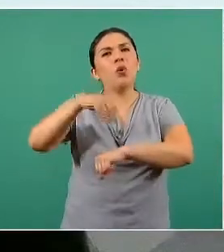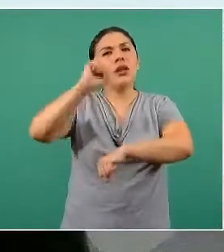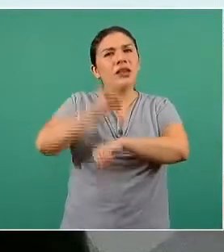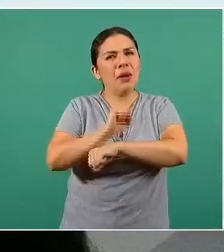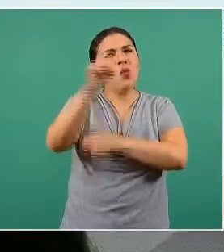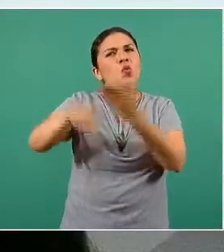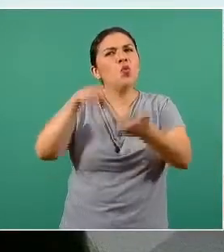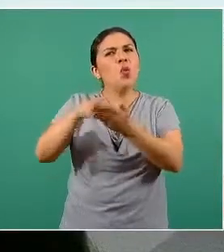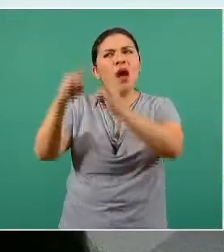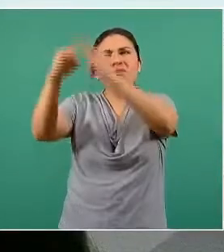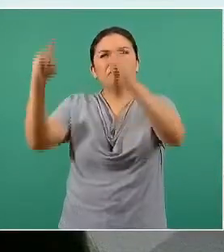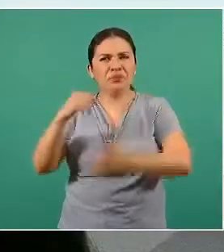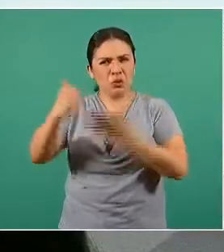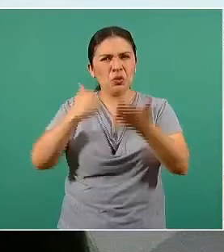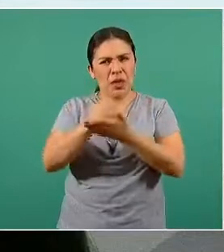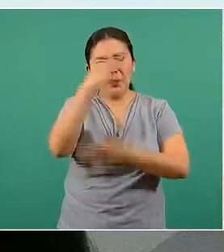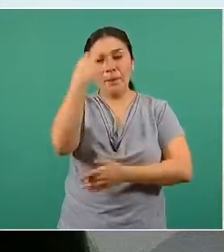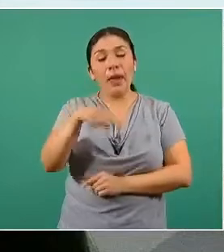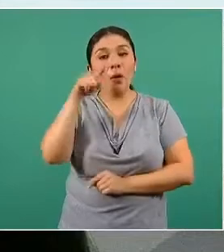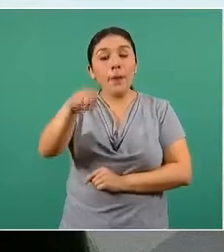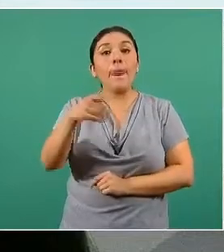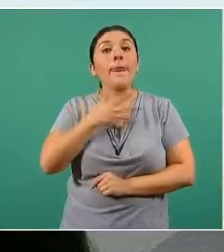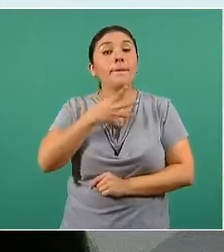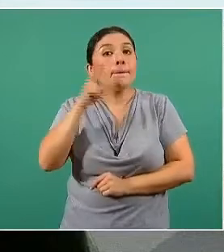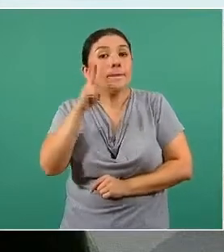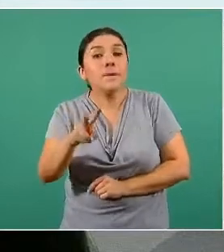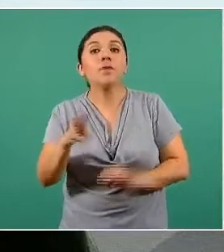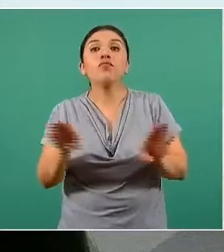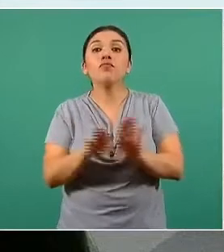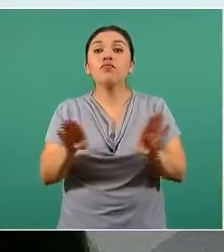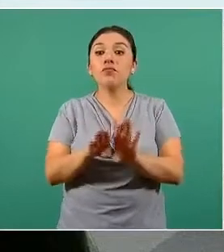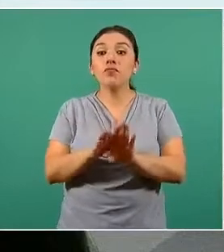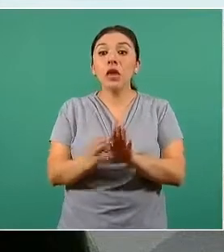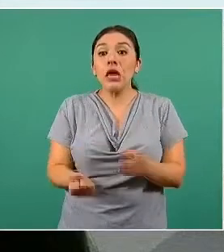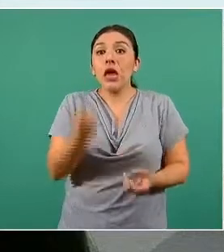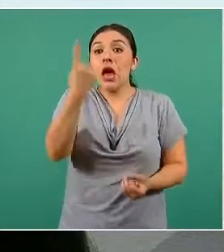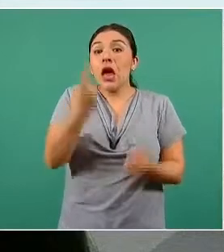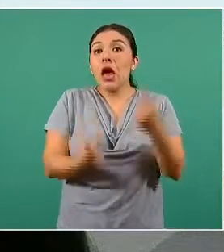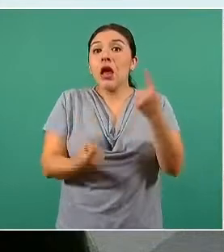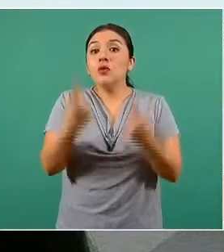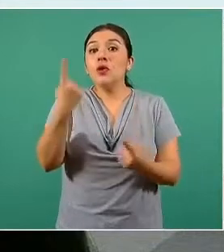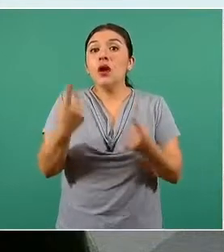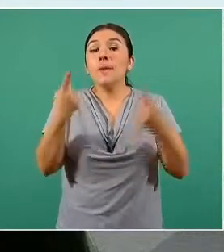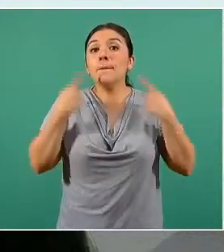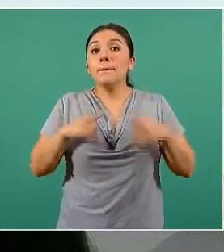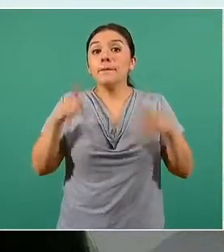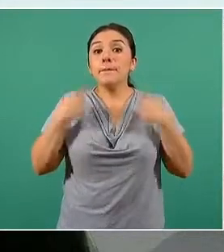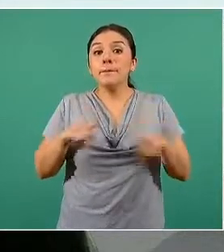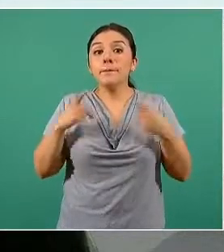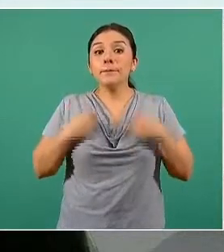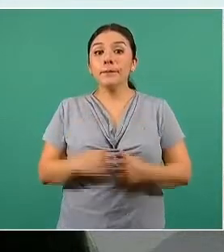uno de los centros en la Ciudad de México, en donde algunos